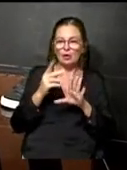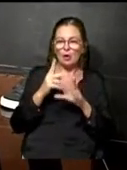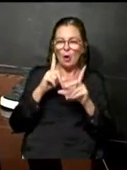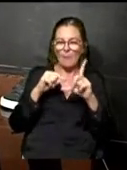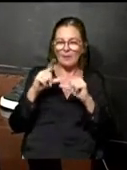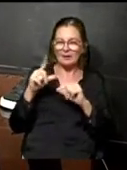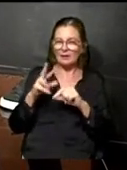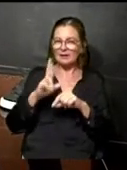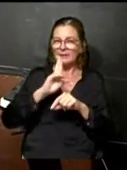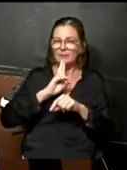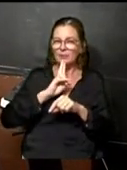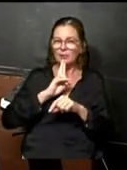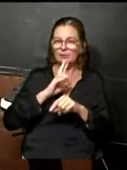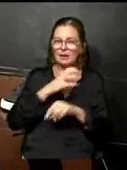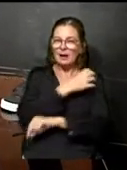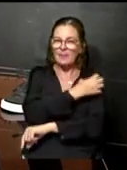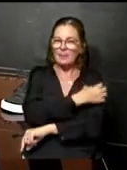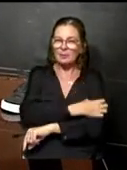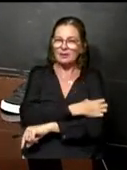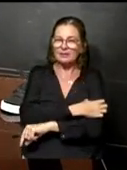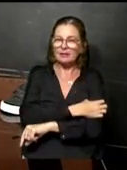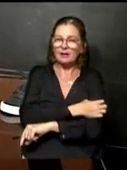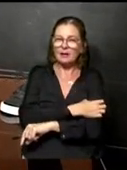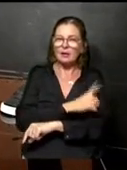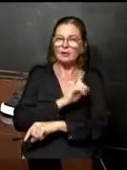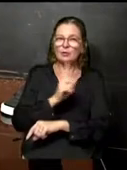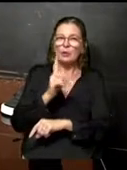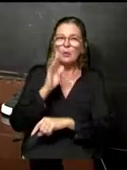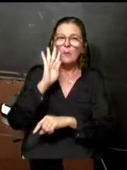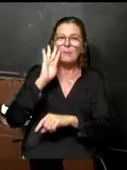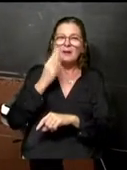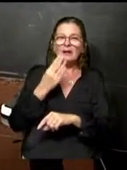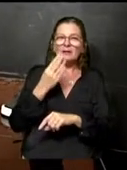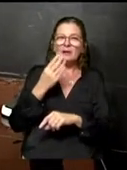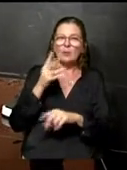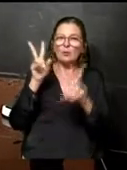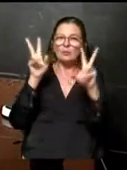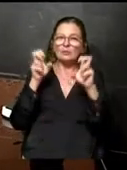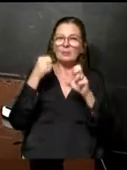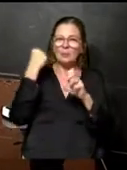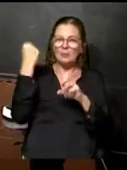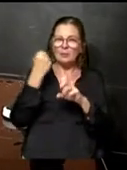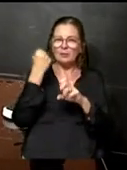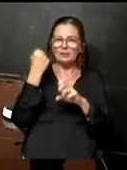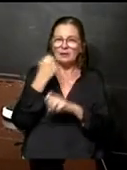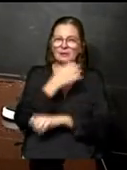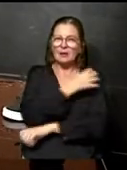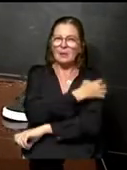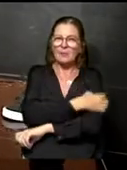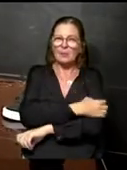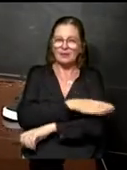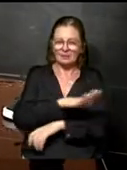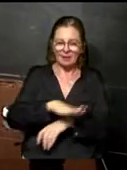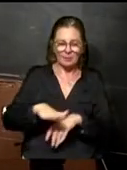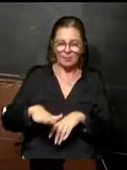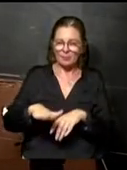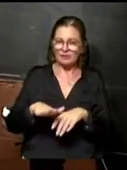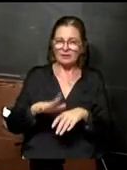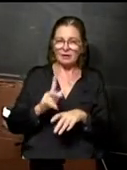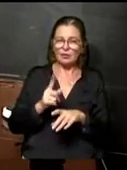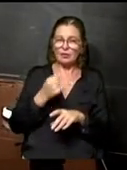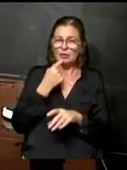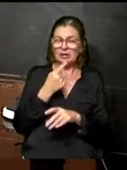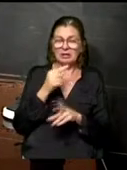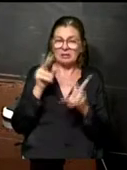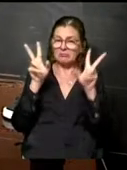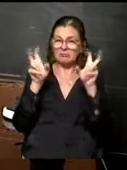responde que es la pobreza. O sea, no aparece como un tema demasiado relevante en general. Y pobreza infantil no aparece como un tema mencionado,